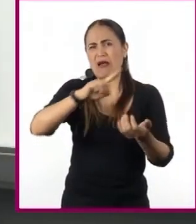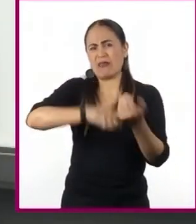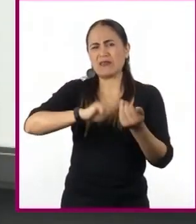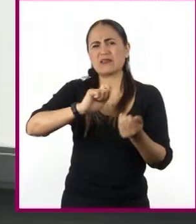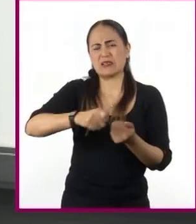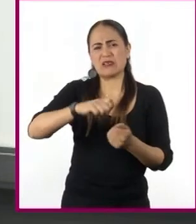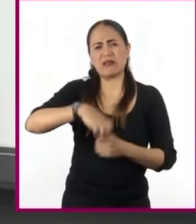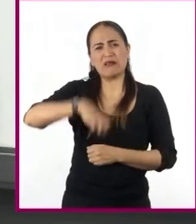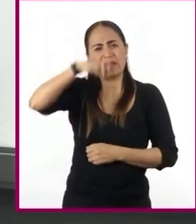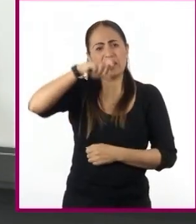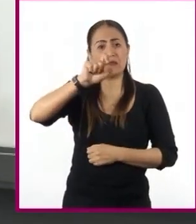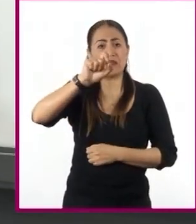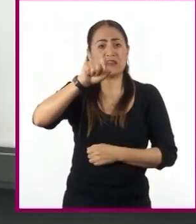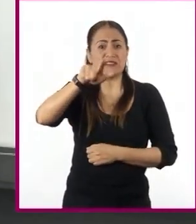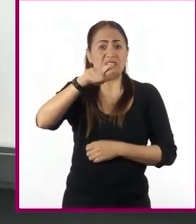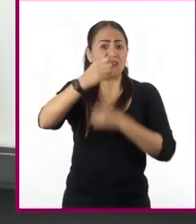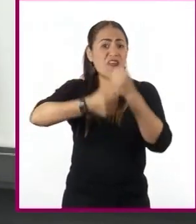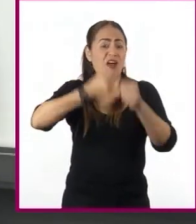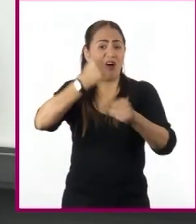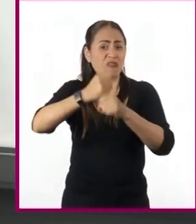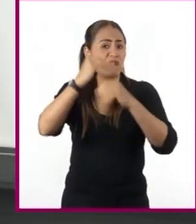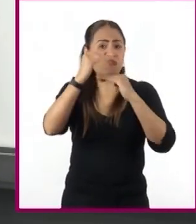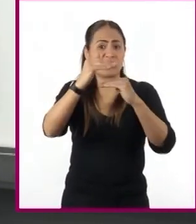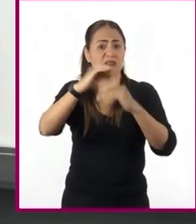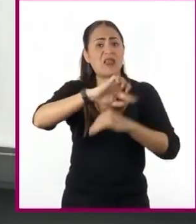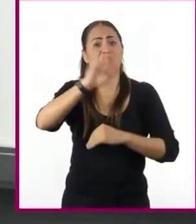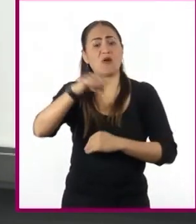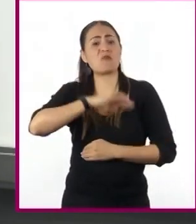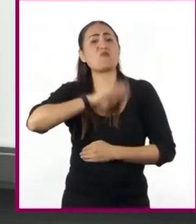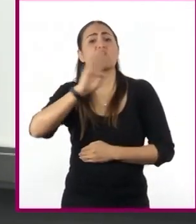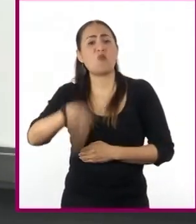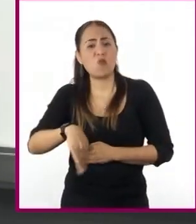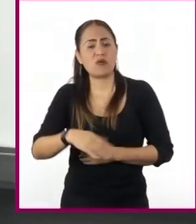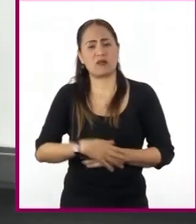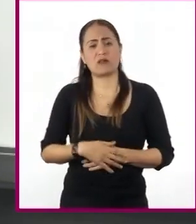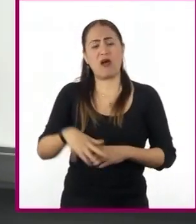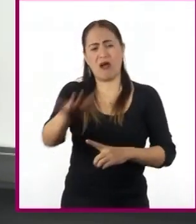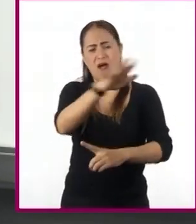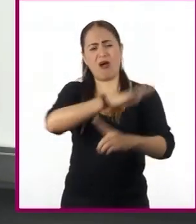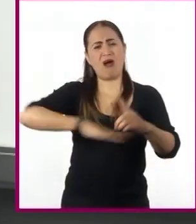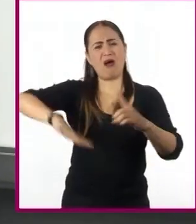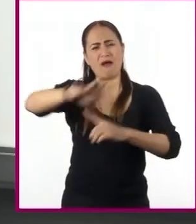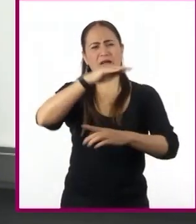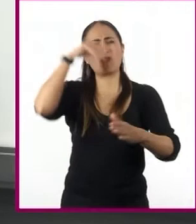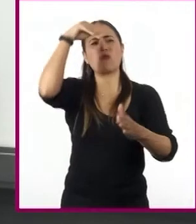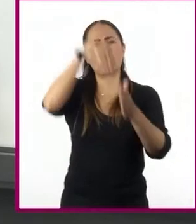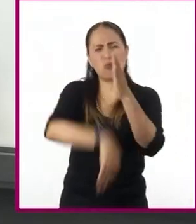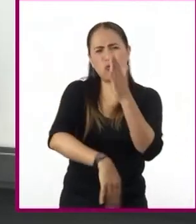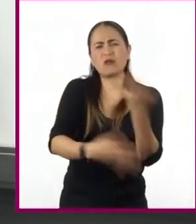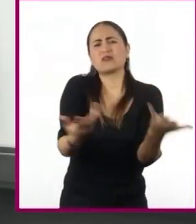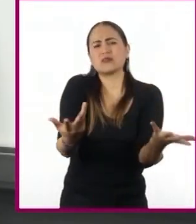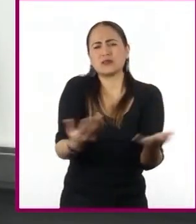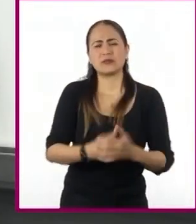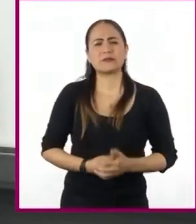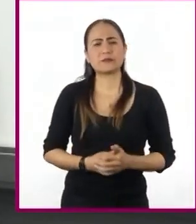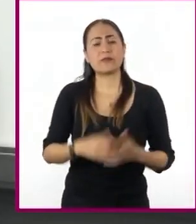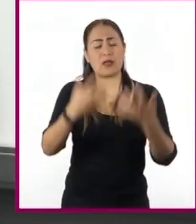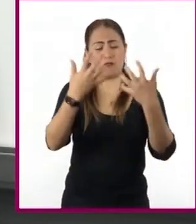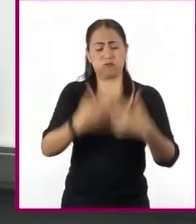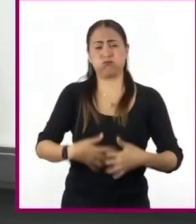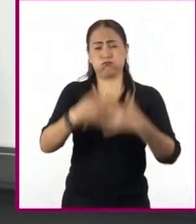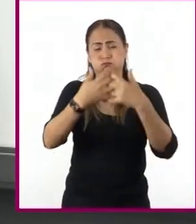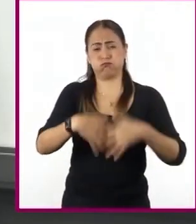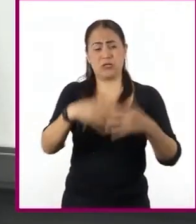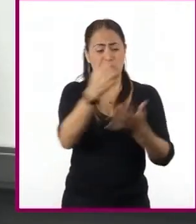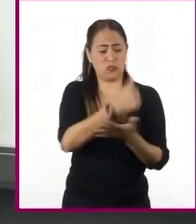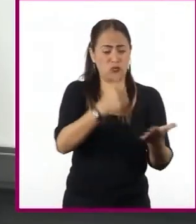27 años. Menos conocido era el impacto ambiental. La industrialización dio origen a las grandes